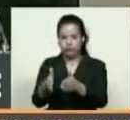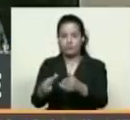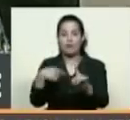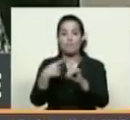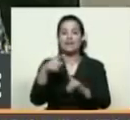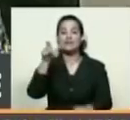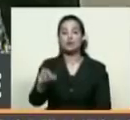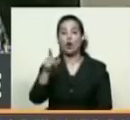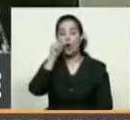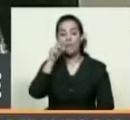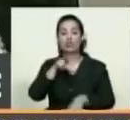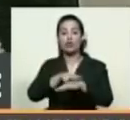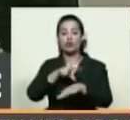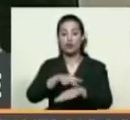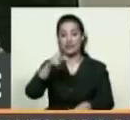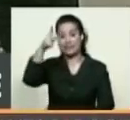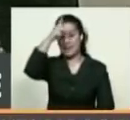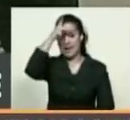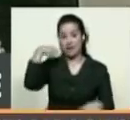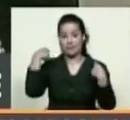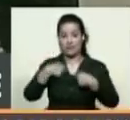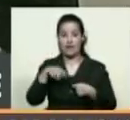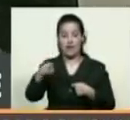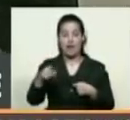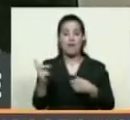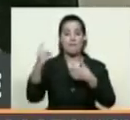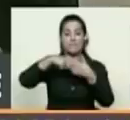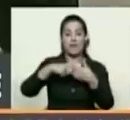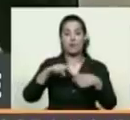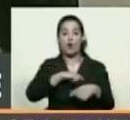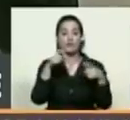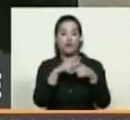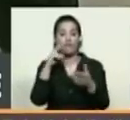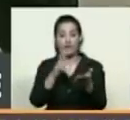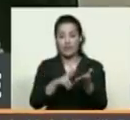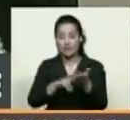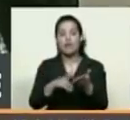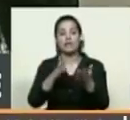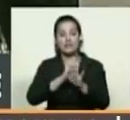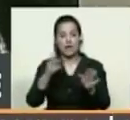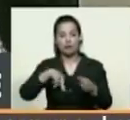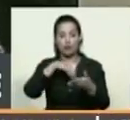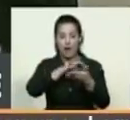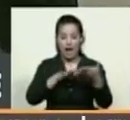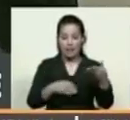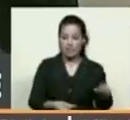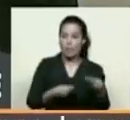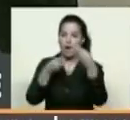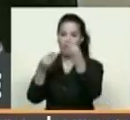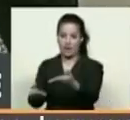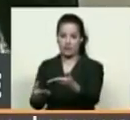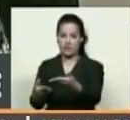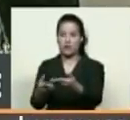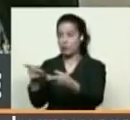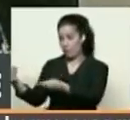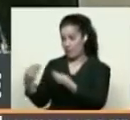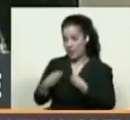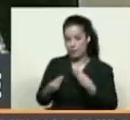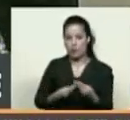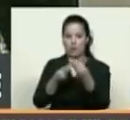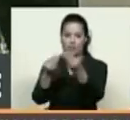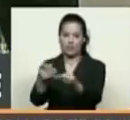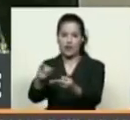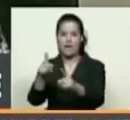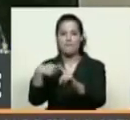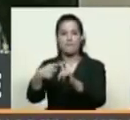Saab, quien también es miembro de la Comisión para la Verdad, nosotros vamos a entregarles estos casos, como también al Defensor del